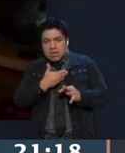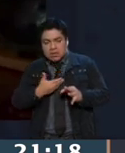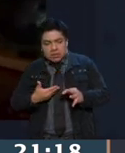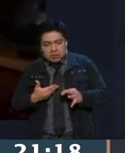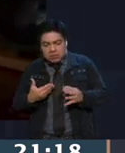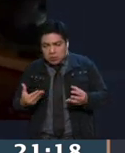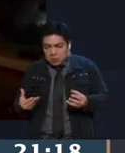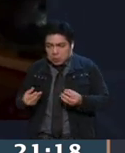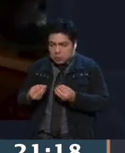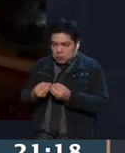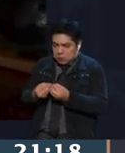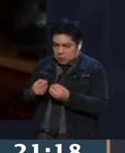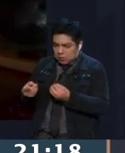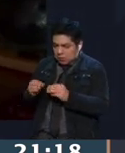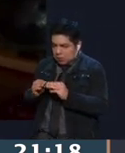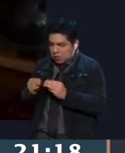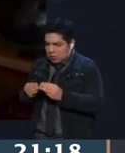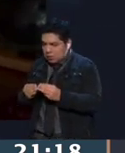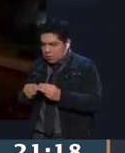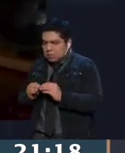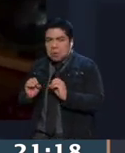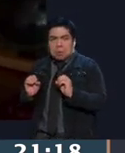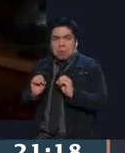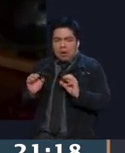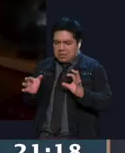esta investigación que se llevó a cabo.